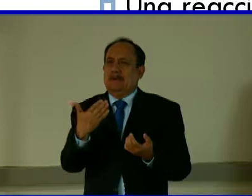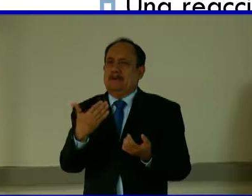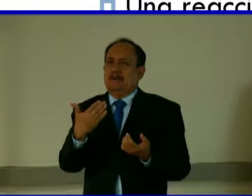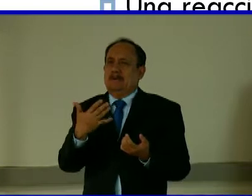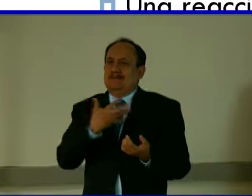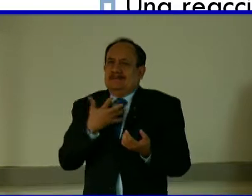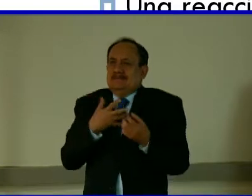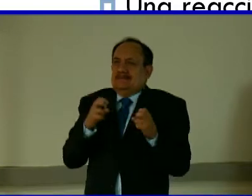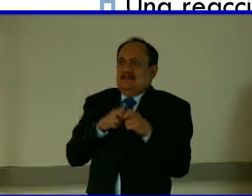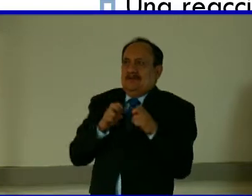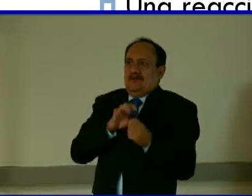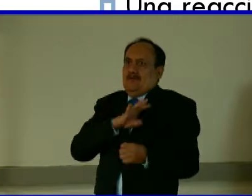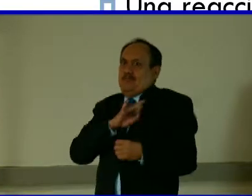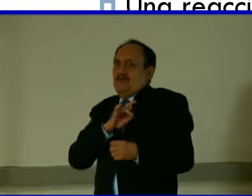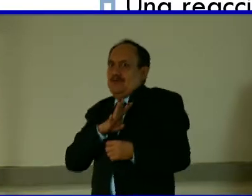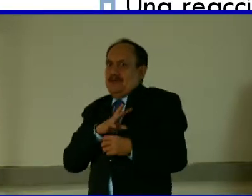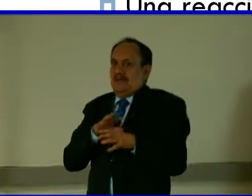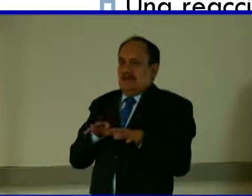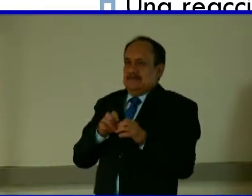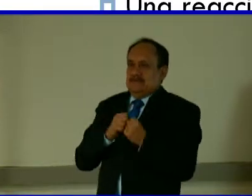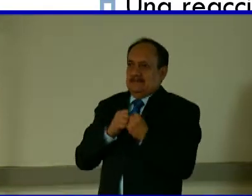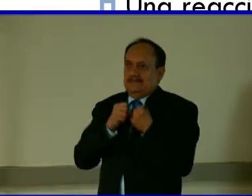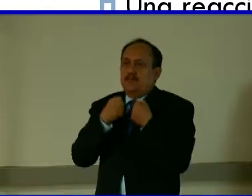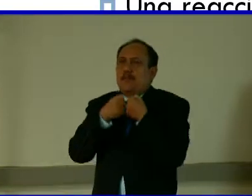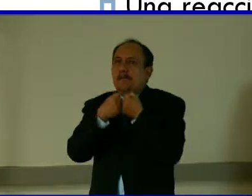tengo temor, estoy aprensivo.